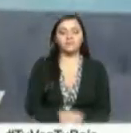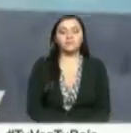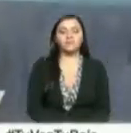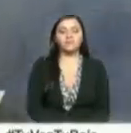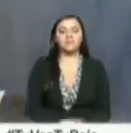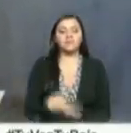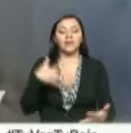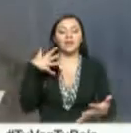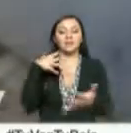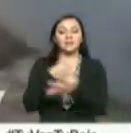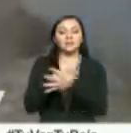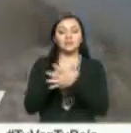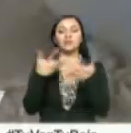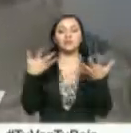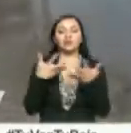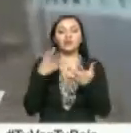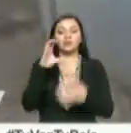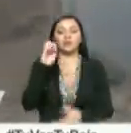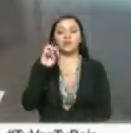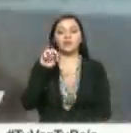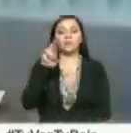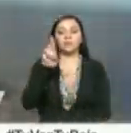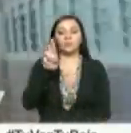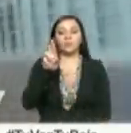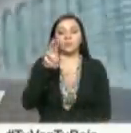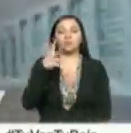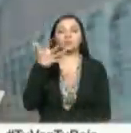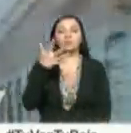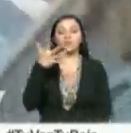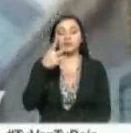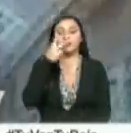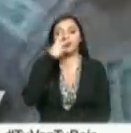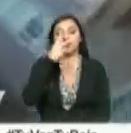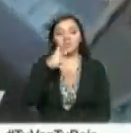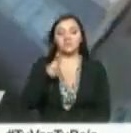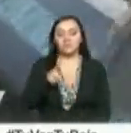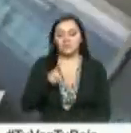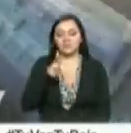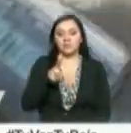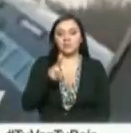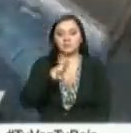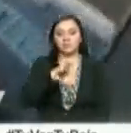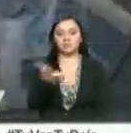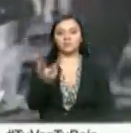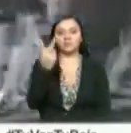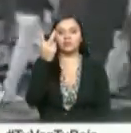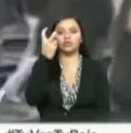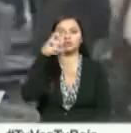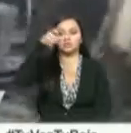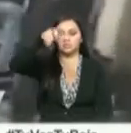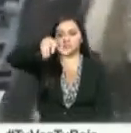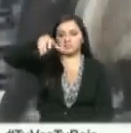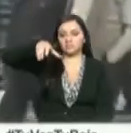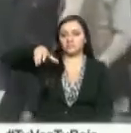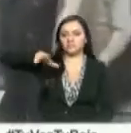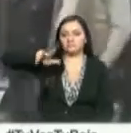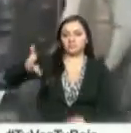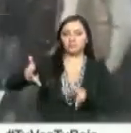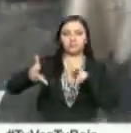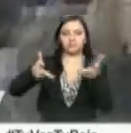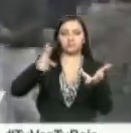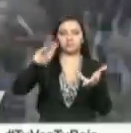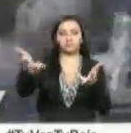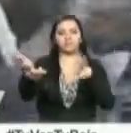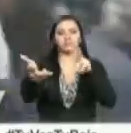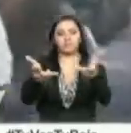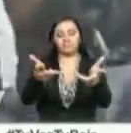El accidente tuvo lugar en Kanpur, en el estado de Uttar Pradesh, cuando descarrilaron 1 docena de vagones de un tren express. Las